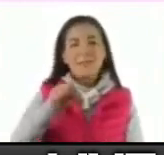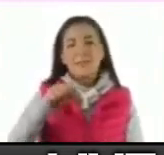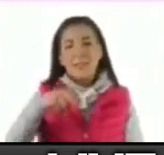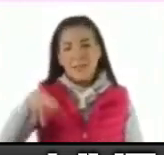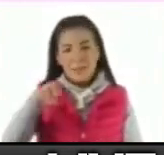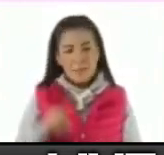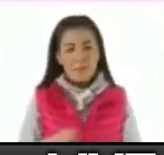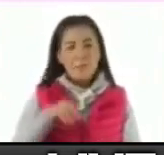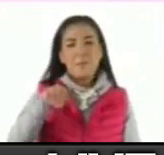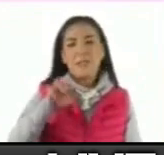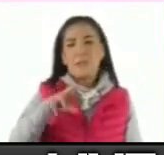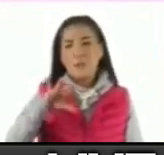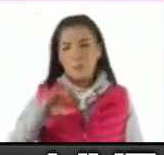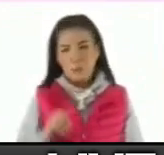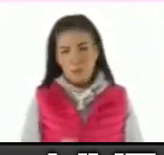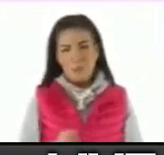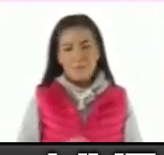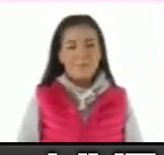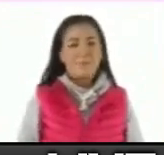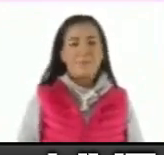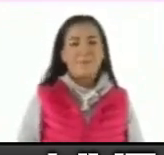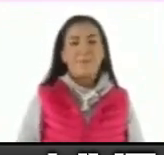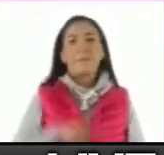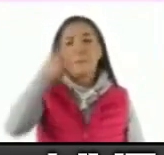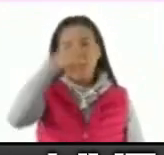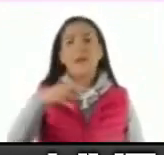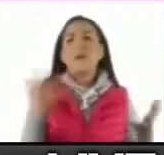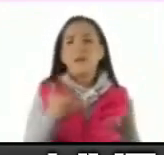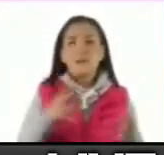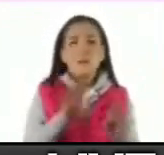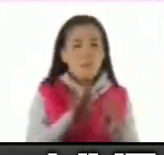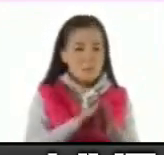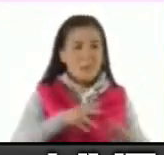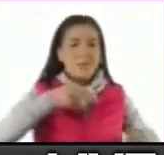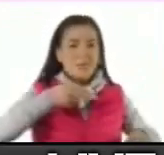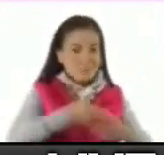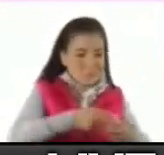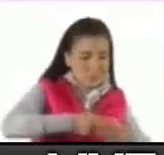el estaño y el mercurio para el desarrollo de armas,